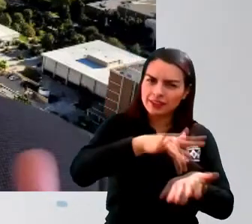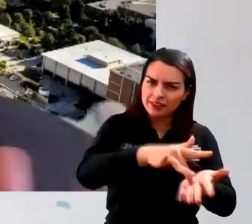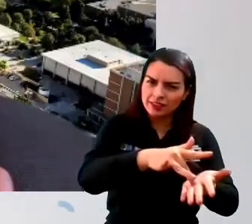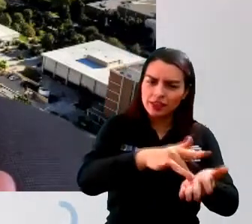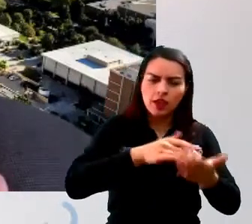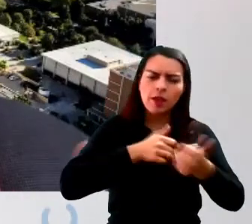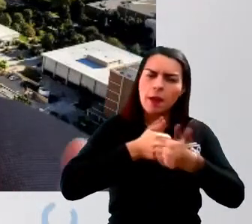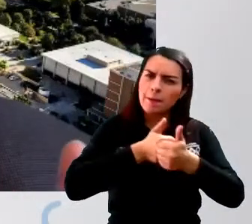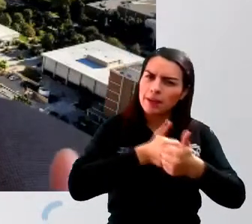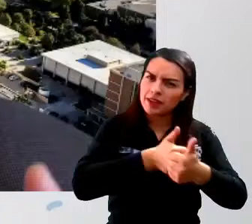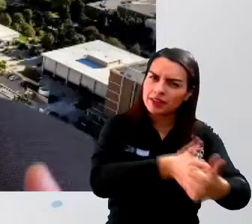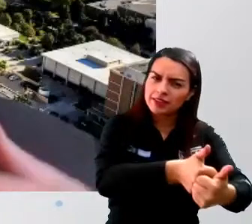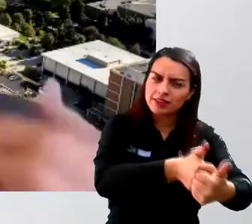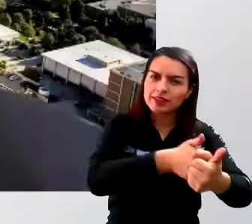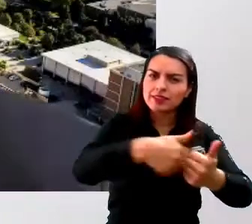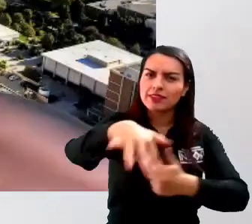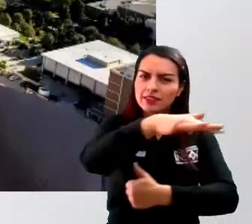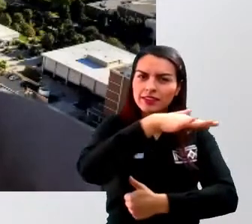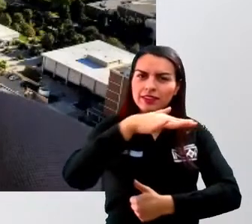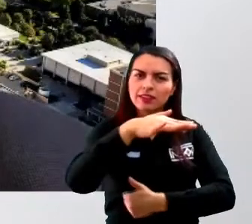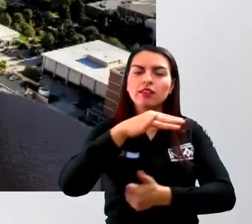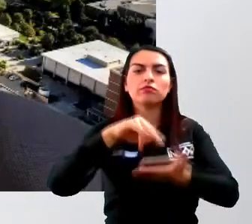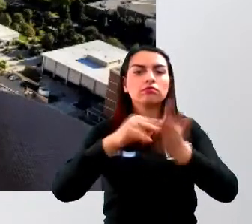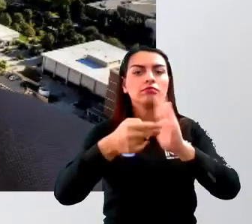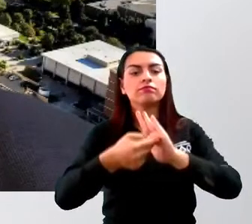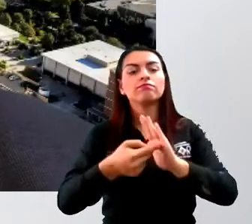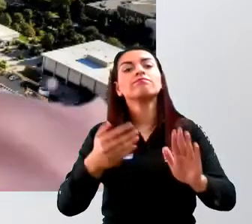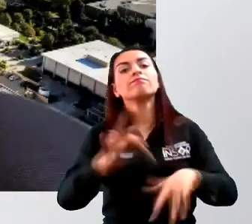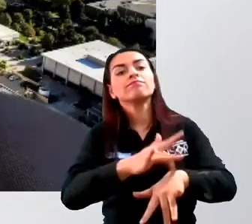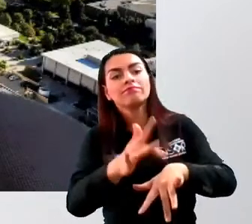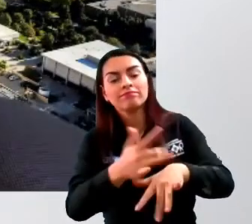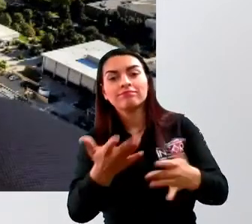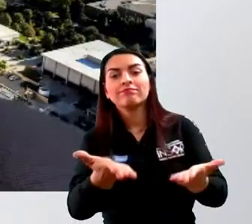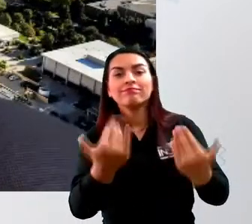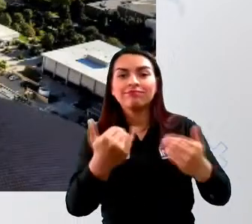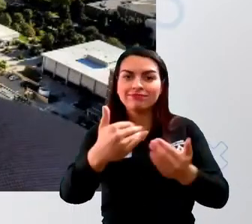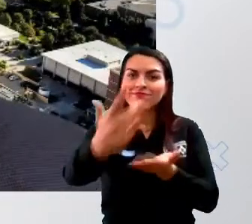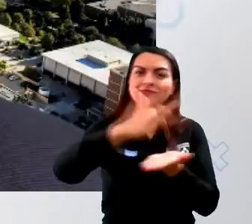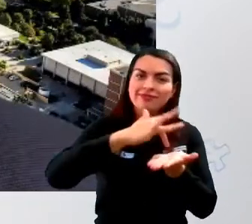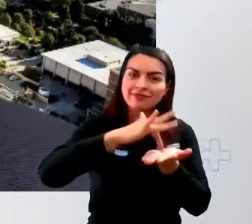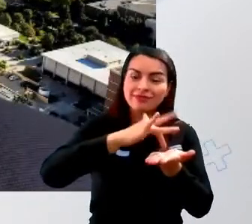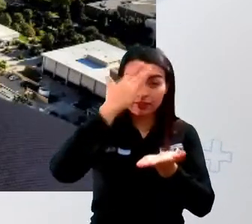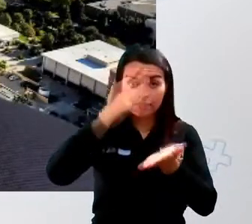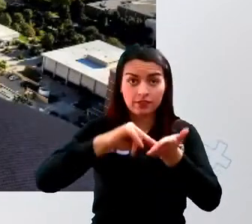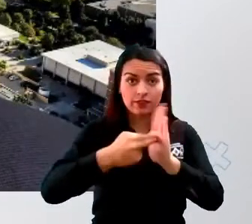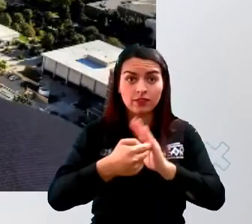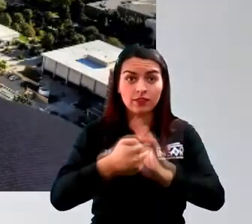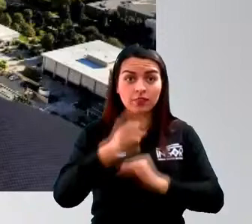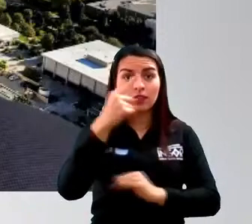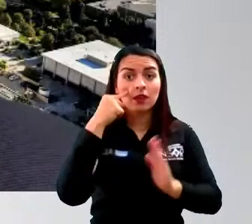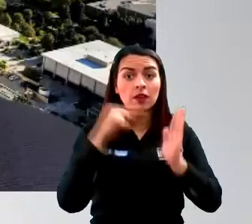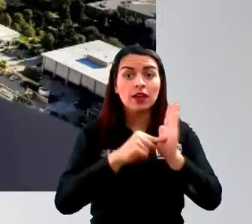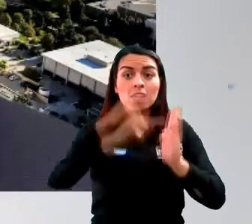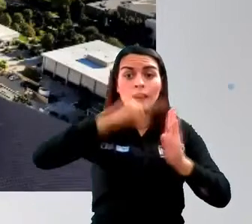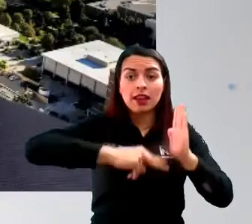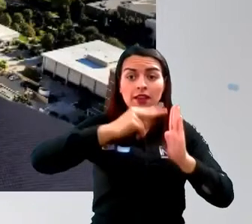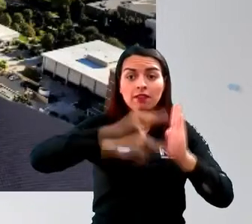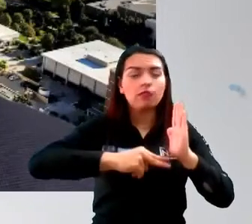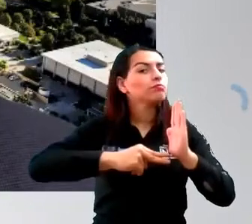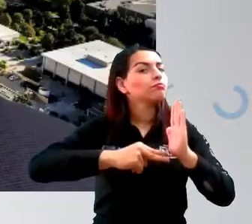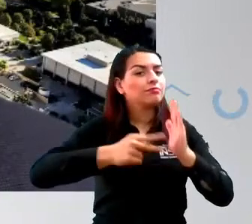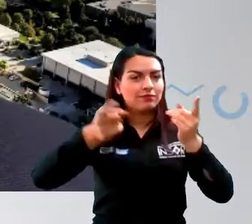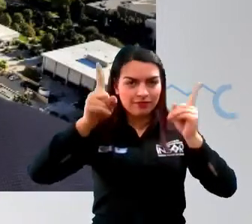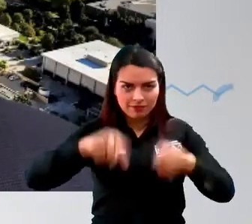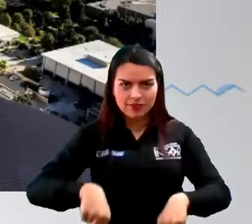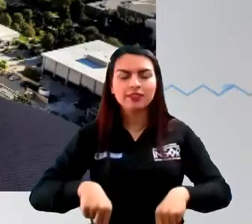estudiantes. Por lo tanto, crear una presencia significa no solamente la lectura, pero también tener una interacción. Por lo tanto,